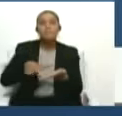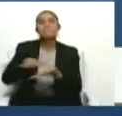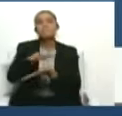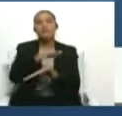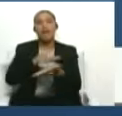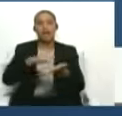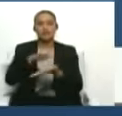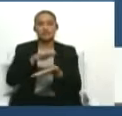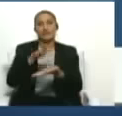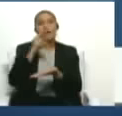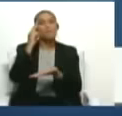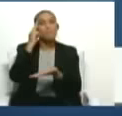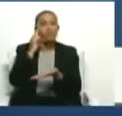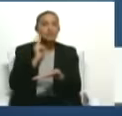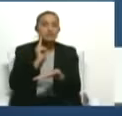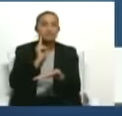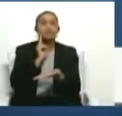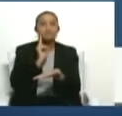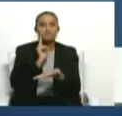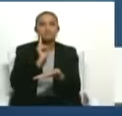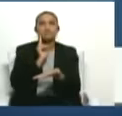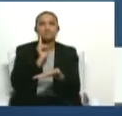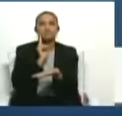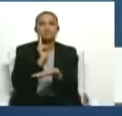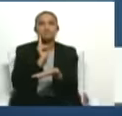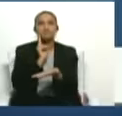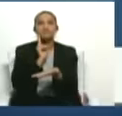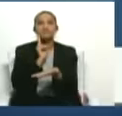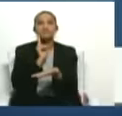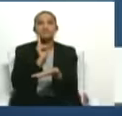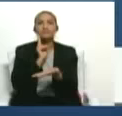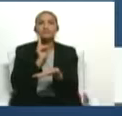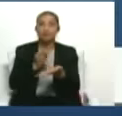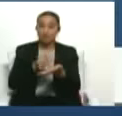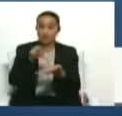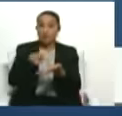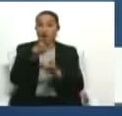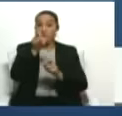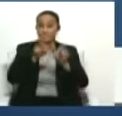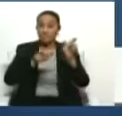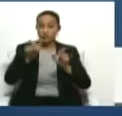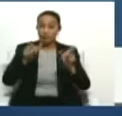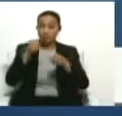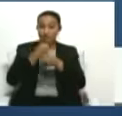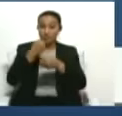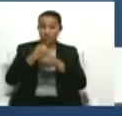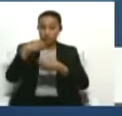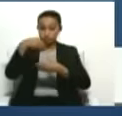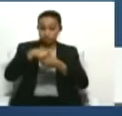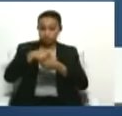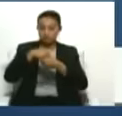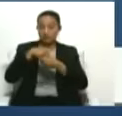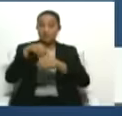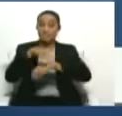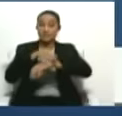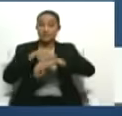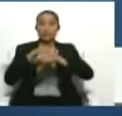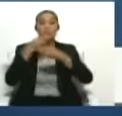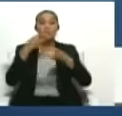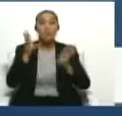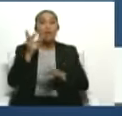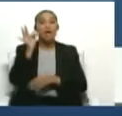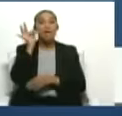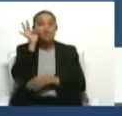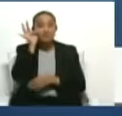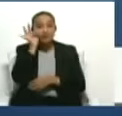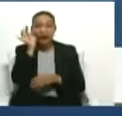municipios de dicha entidad federal, incluso con presencia nuestra de directores generales, de fiscales